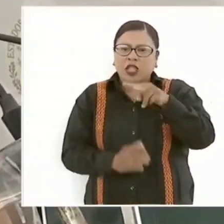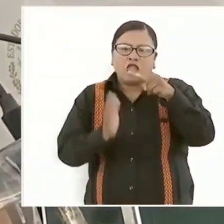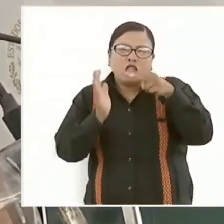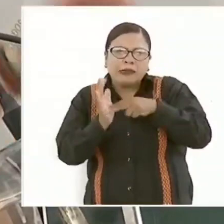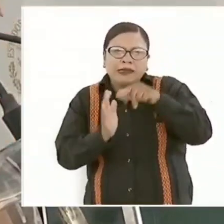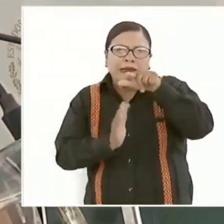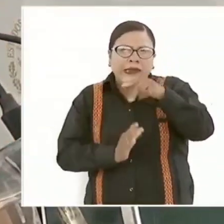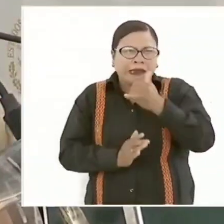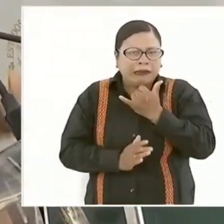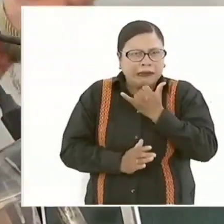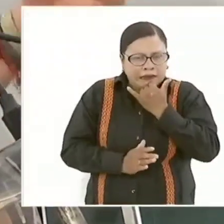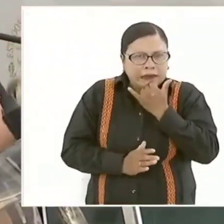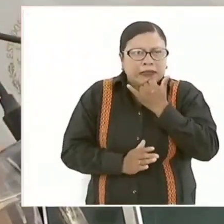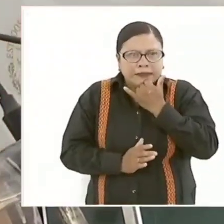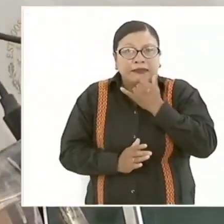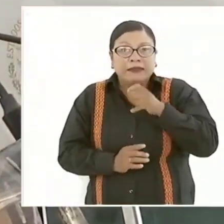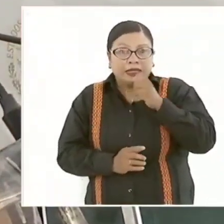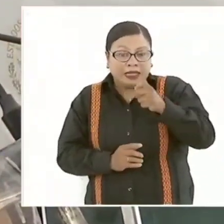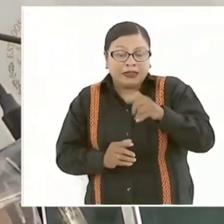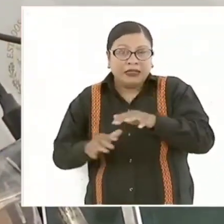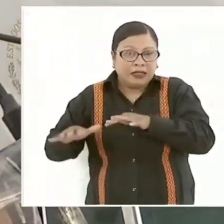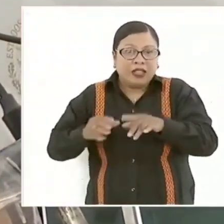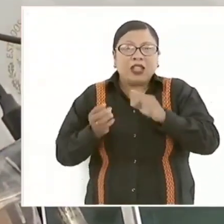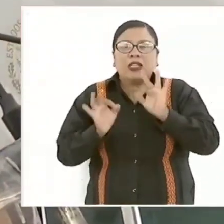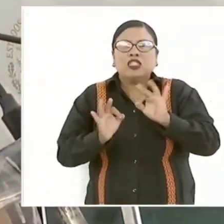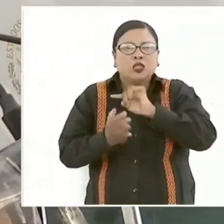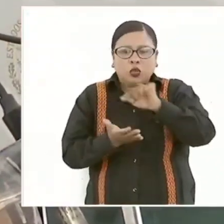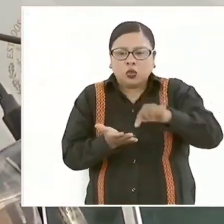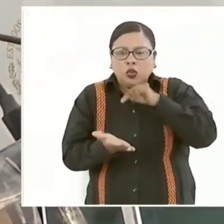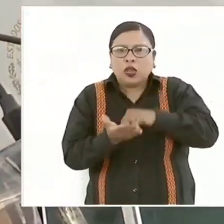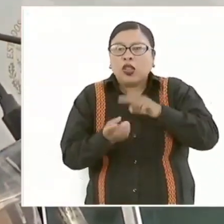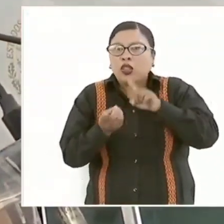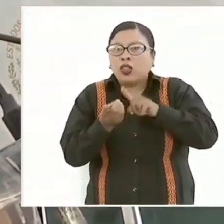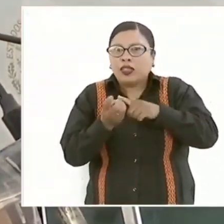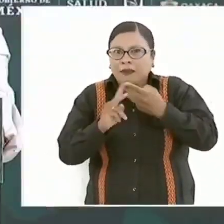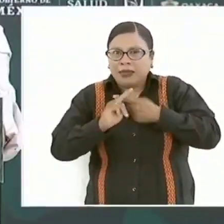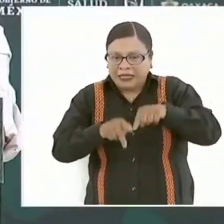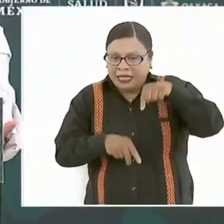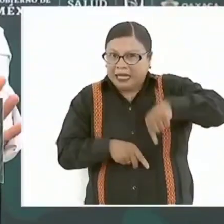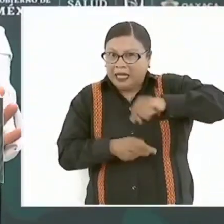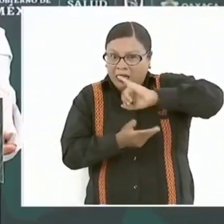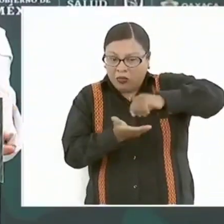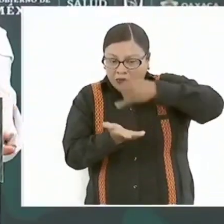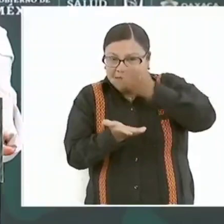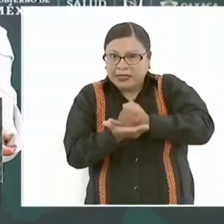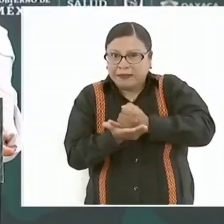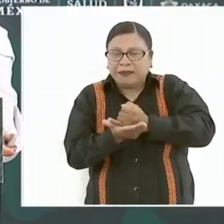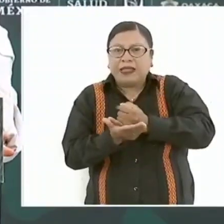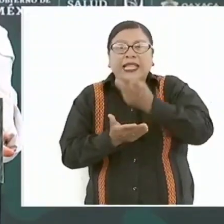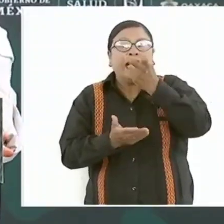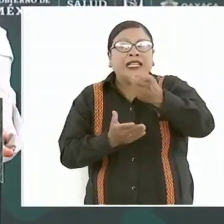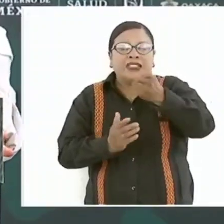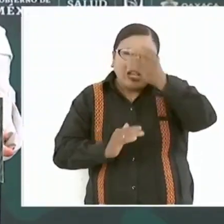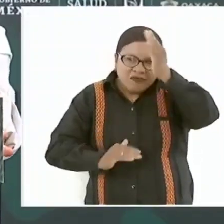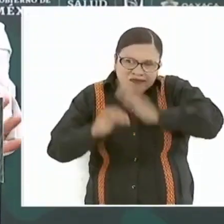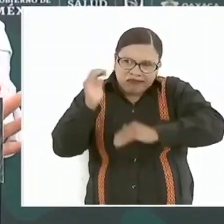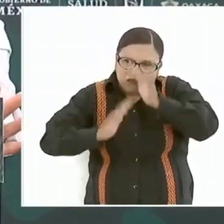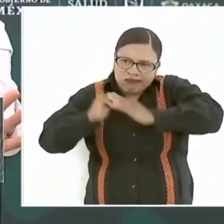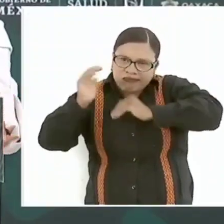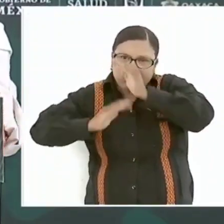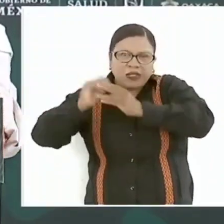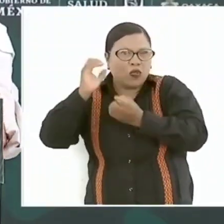2017, que tuvo además como epicentro aquí Juchitán, y que se empezó a construir con esos